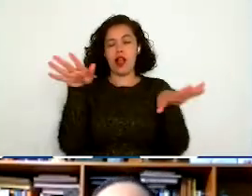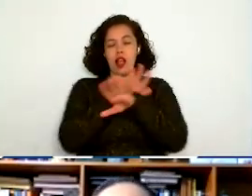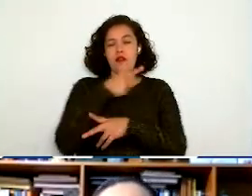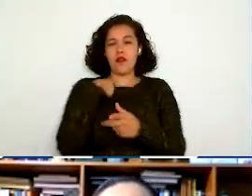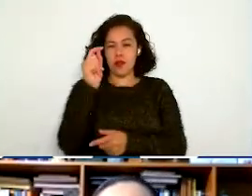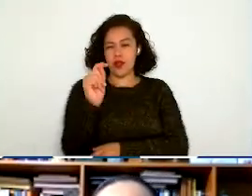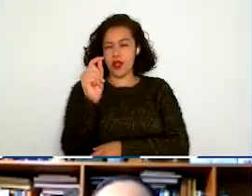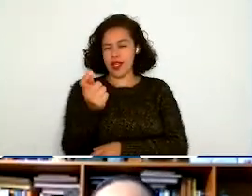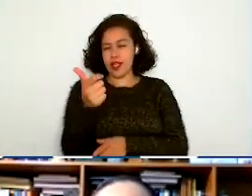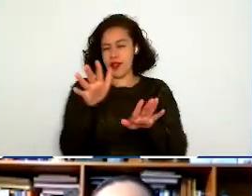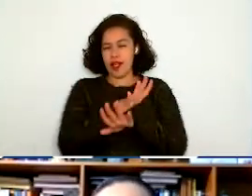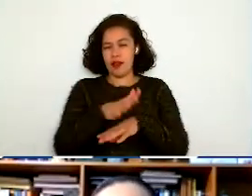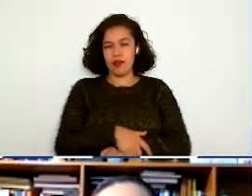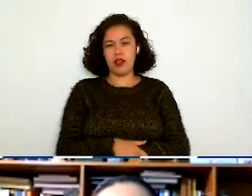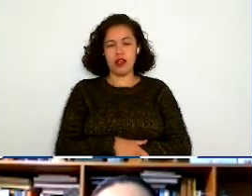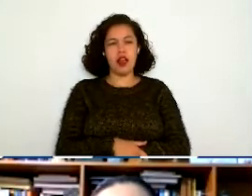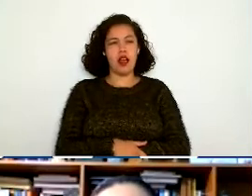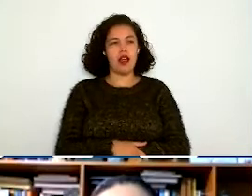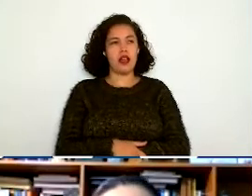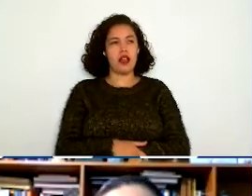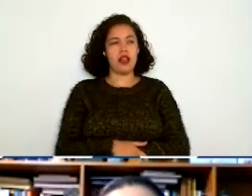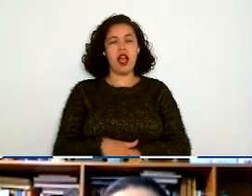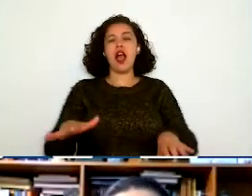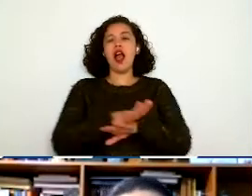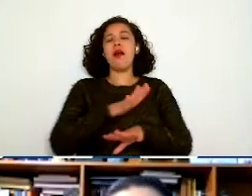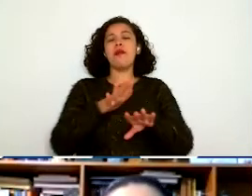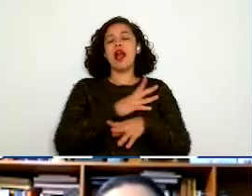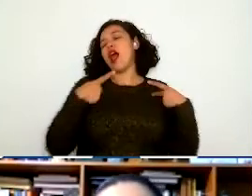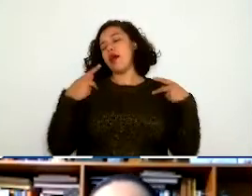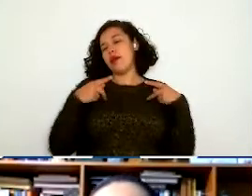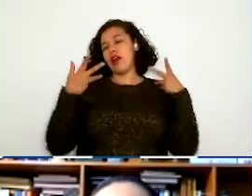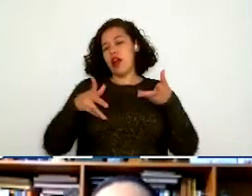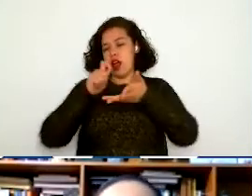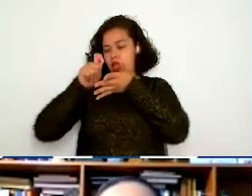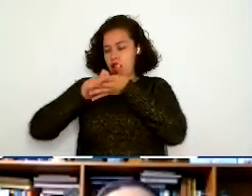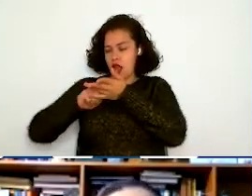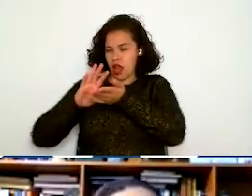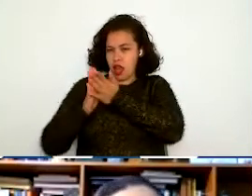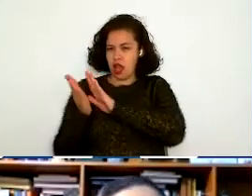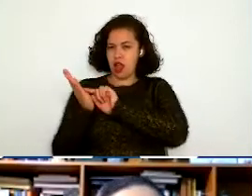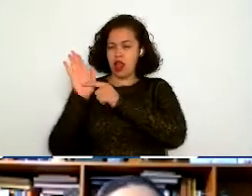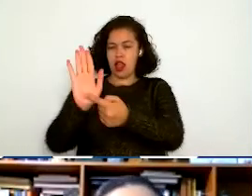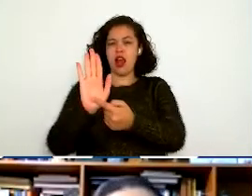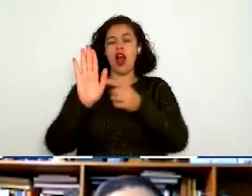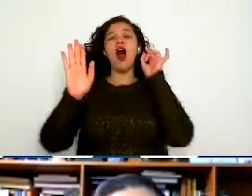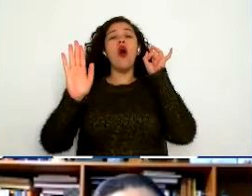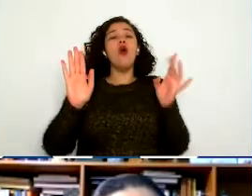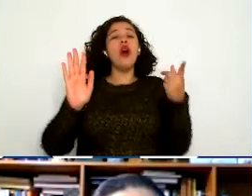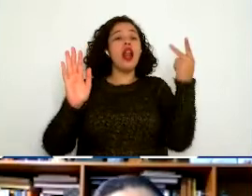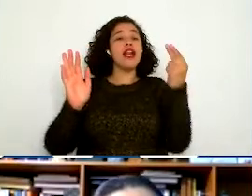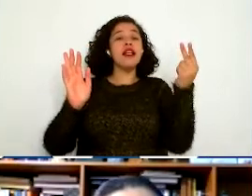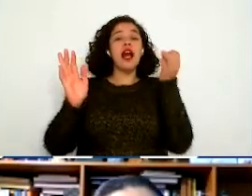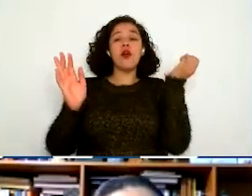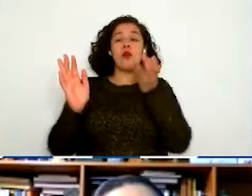poquito, ¿no? Además de lo que las autoras hablan sobre esto, yo diría no solo satisfacer la